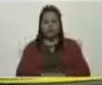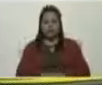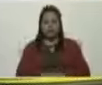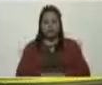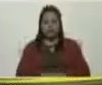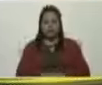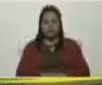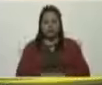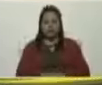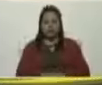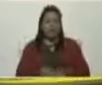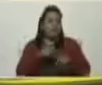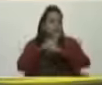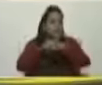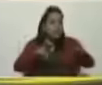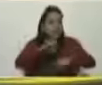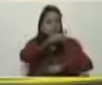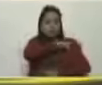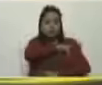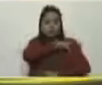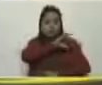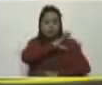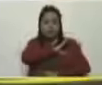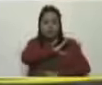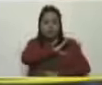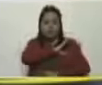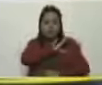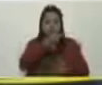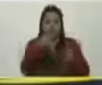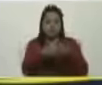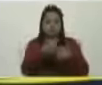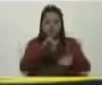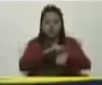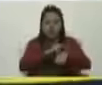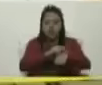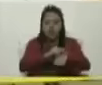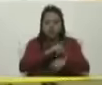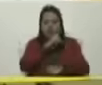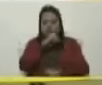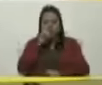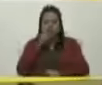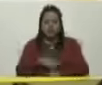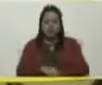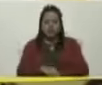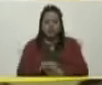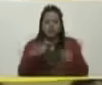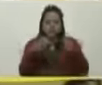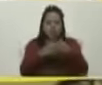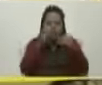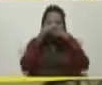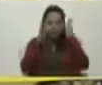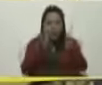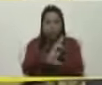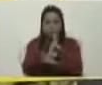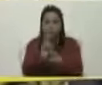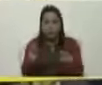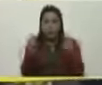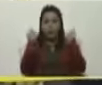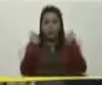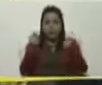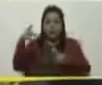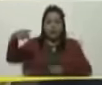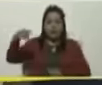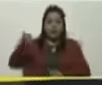diferente a Protección Civil. Es una red médica, en el caso de Píritu se llama Red de Atención Inmediata Píritu. Atención médica